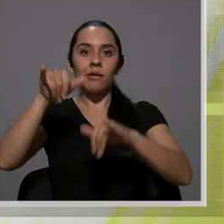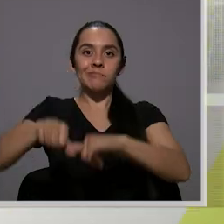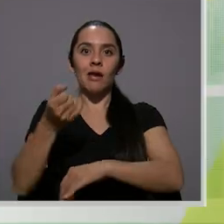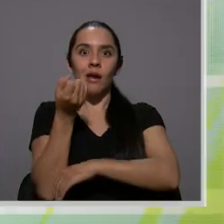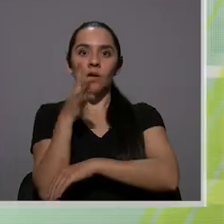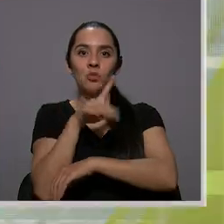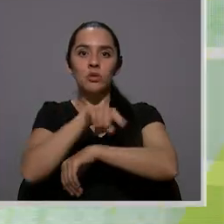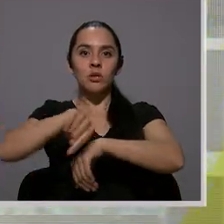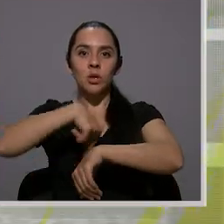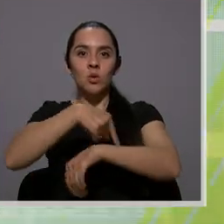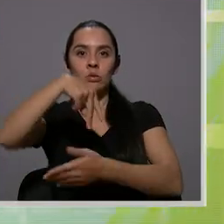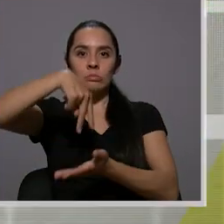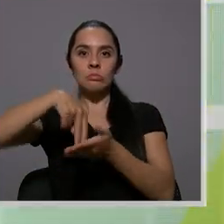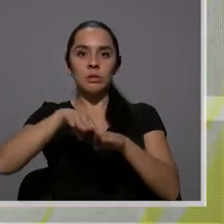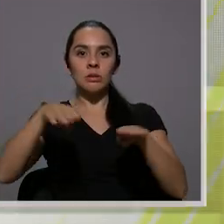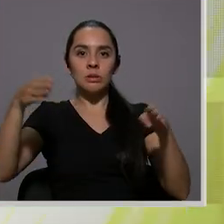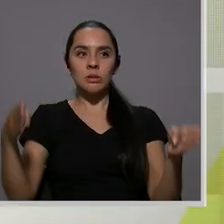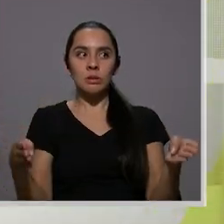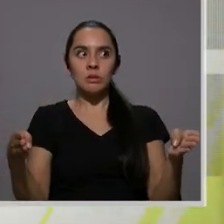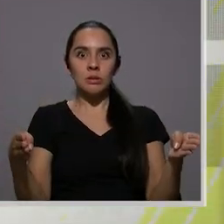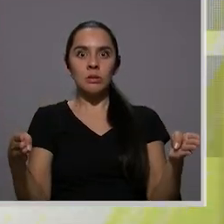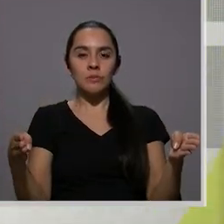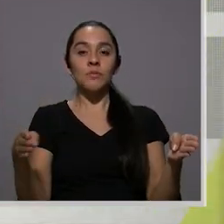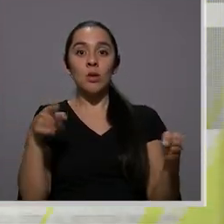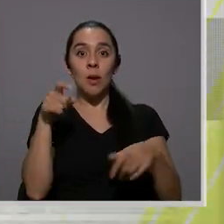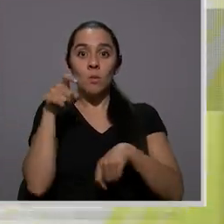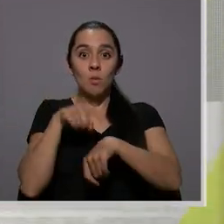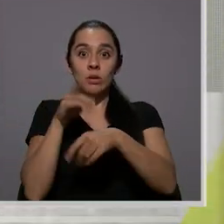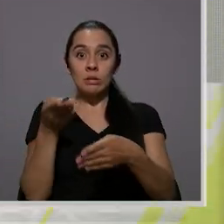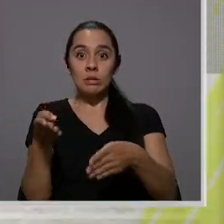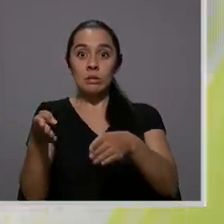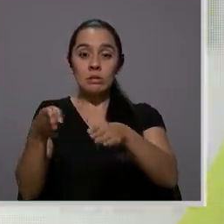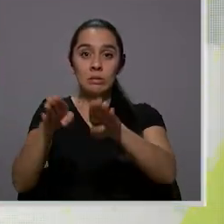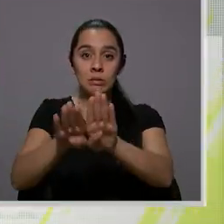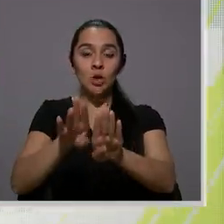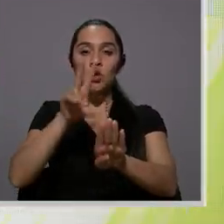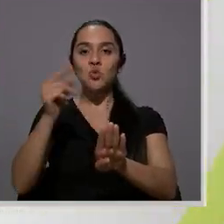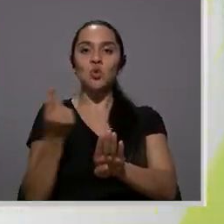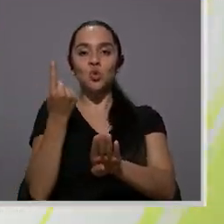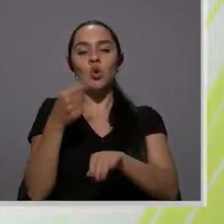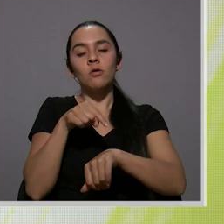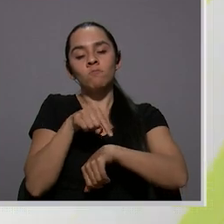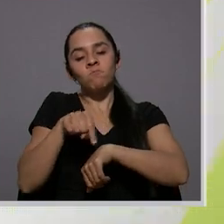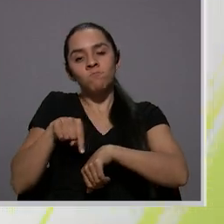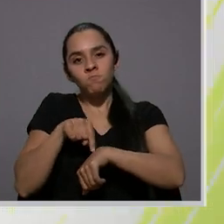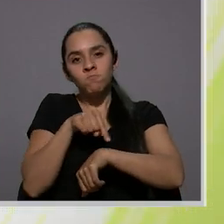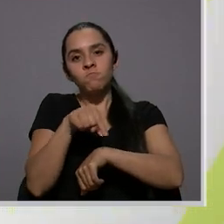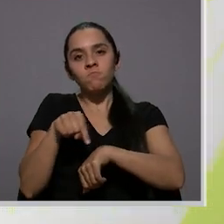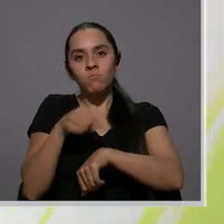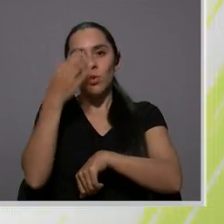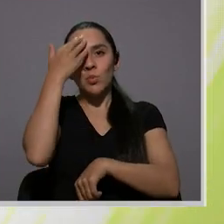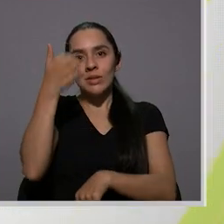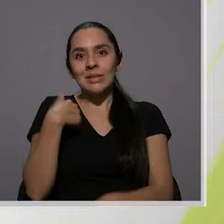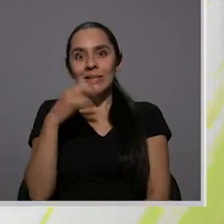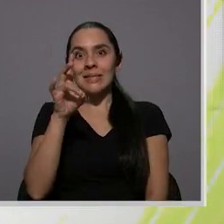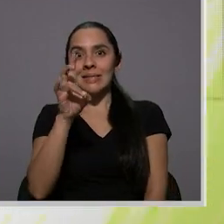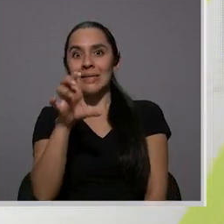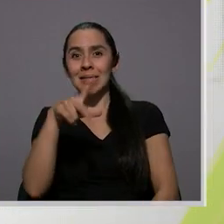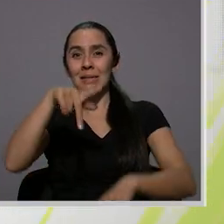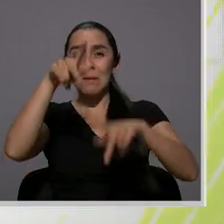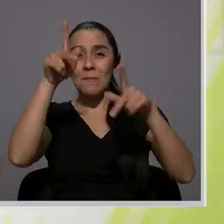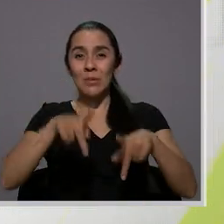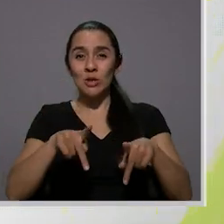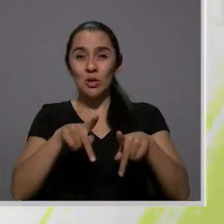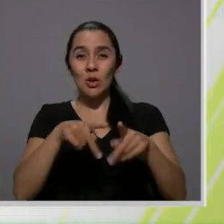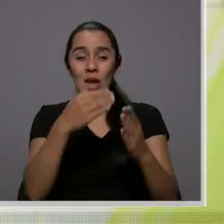de 14 horas A veces al frente de una mesa entonces a la etapa del cierre no solo demoraban mucho porque al tener 700